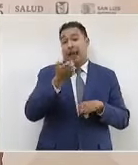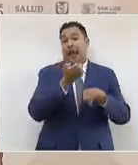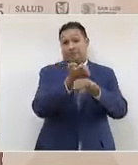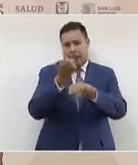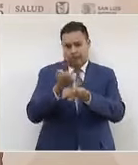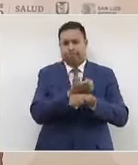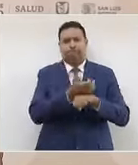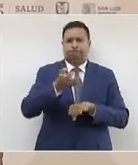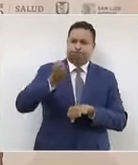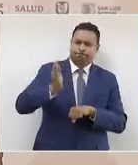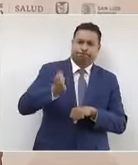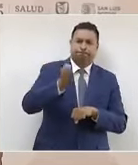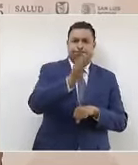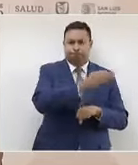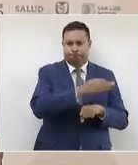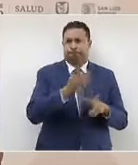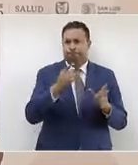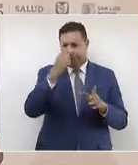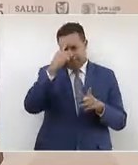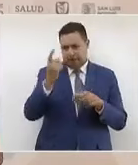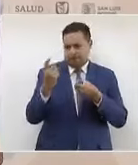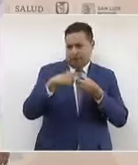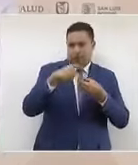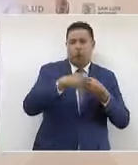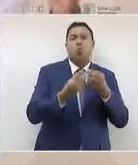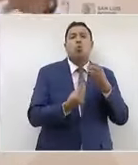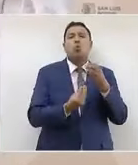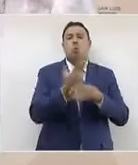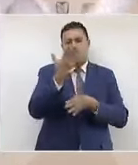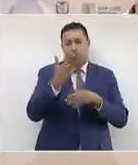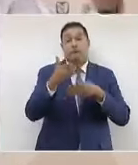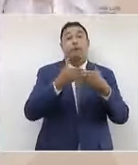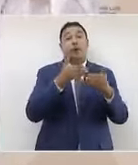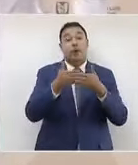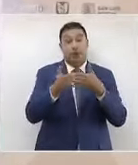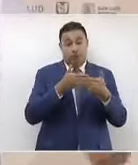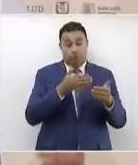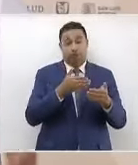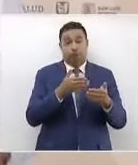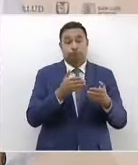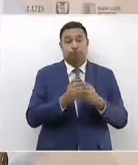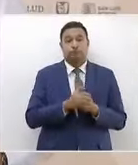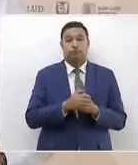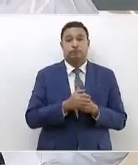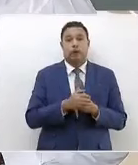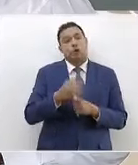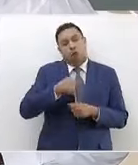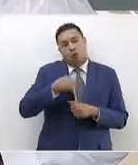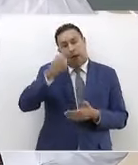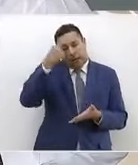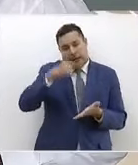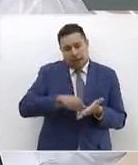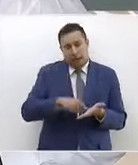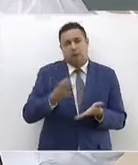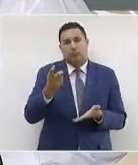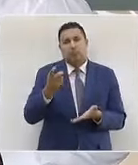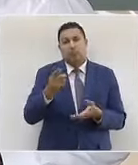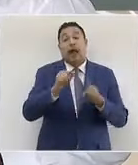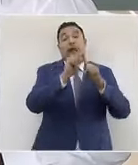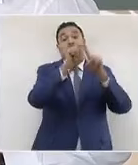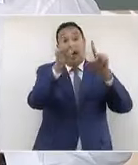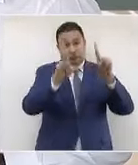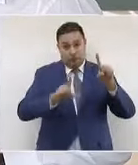que se han ido sumando, adhiriendo al modelo, y va a ser, yo espero,